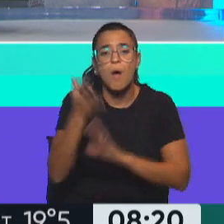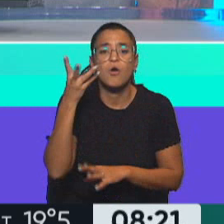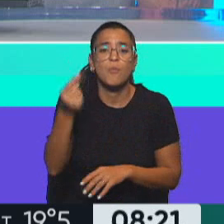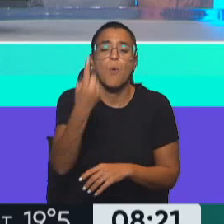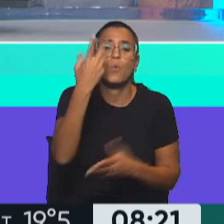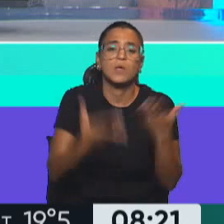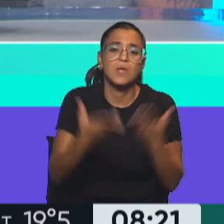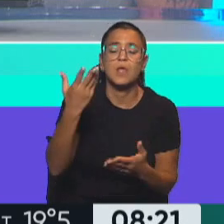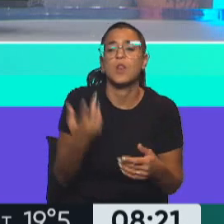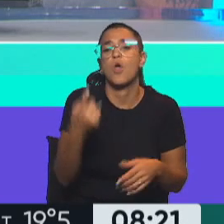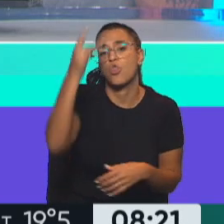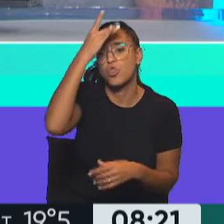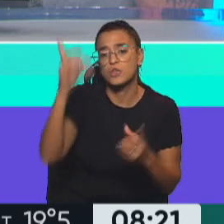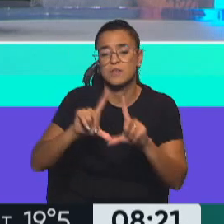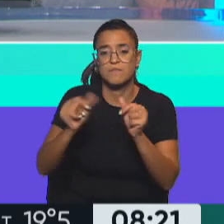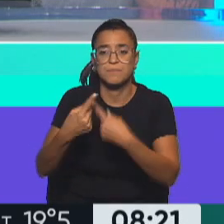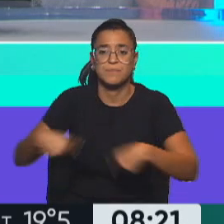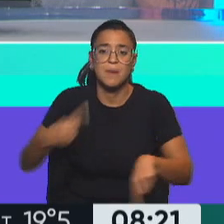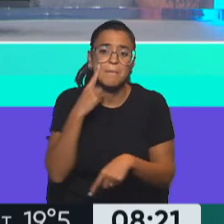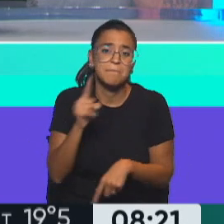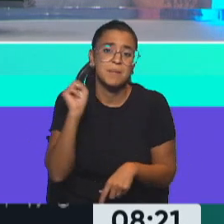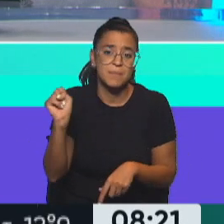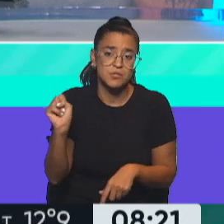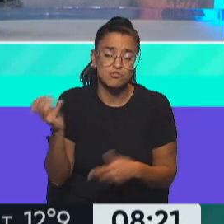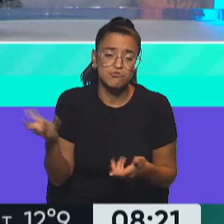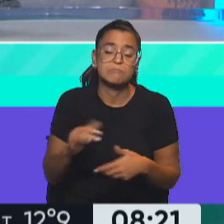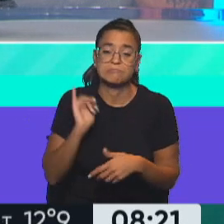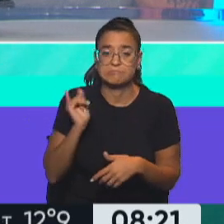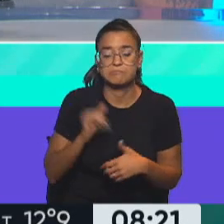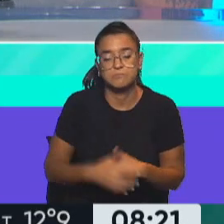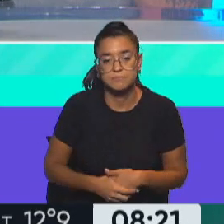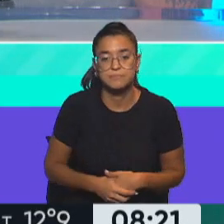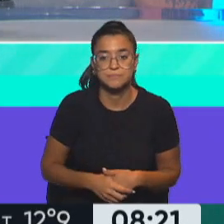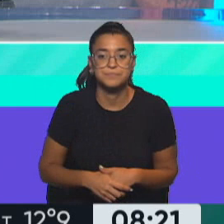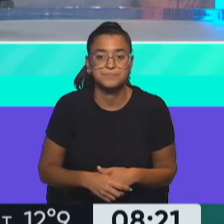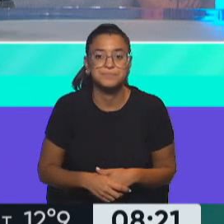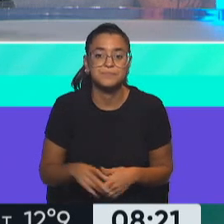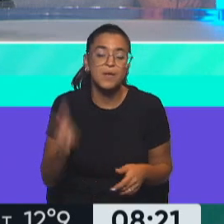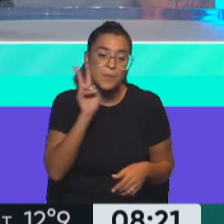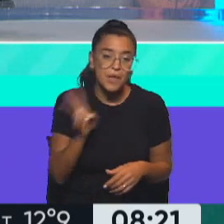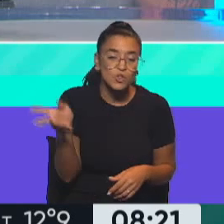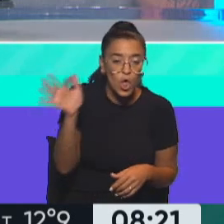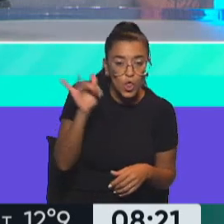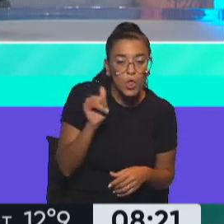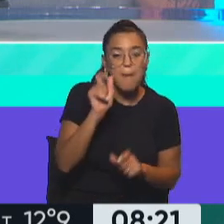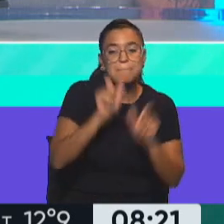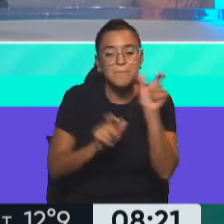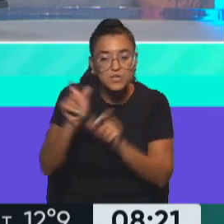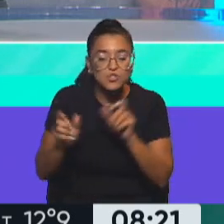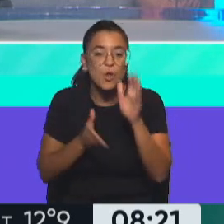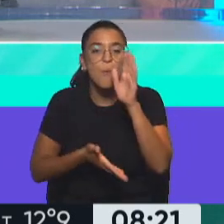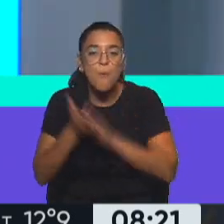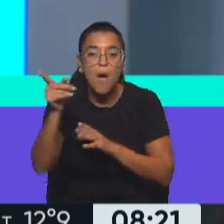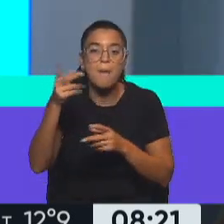kilo de pan y una docena de facturas para la tarde, son arriba de 1.000 pesos. Y sí. Y ahora, ¿qué se ve en el día a día de la gente que va